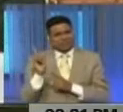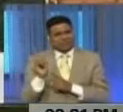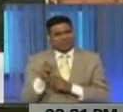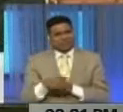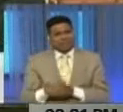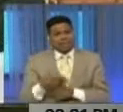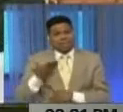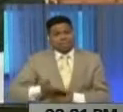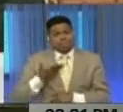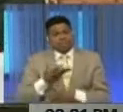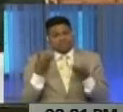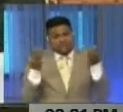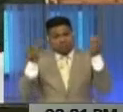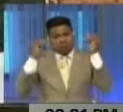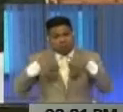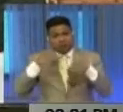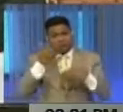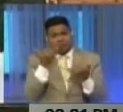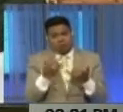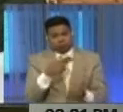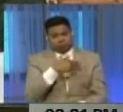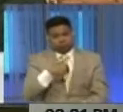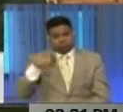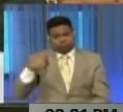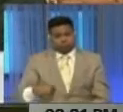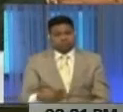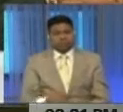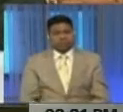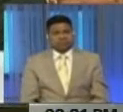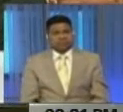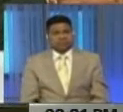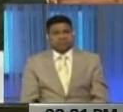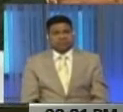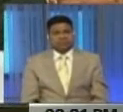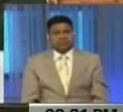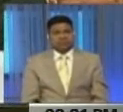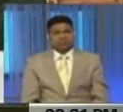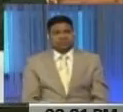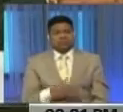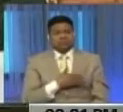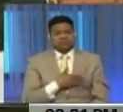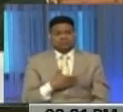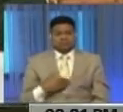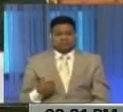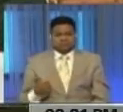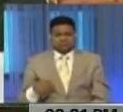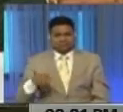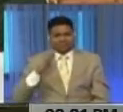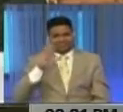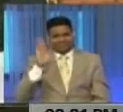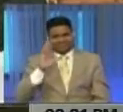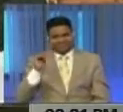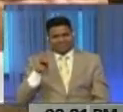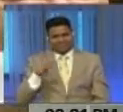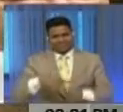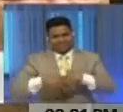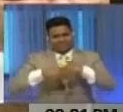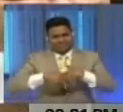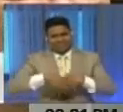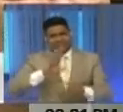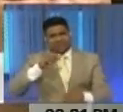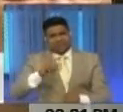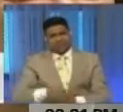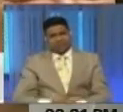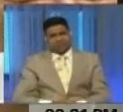Importantes acuerdos estamos firmando hoy. También quiero saludar a la encargada de negocios de